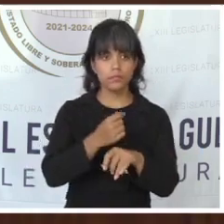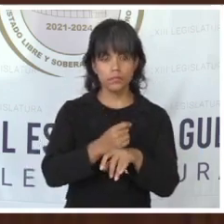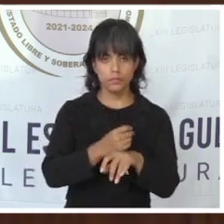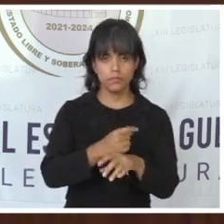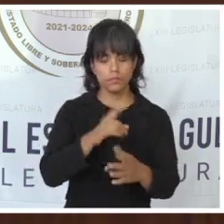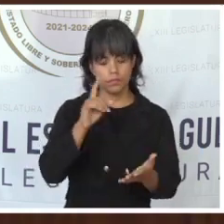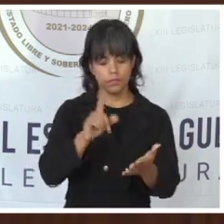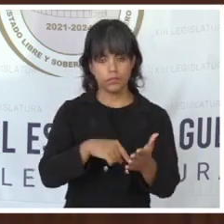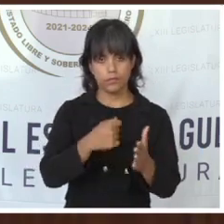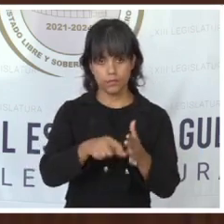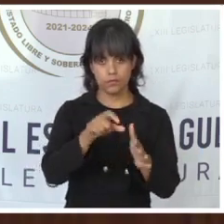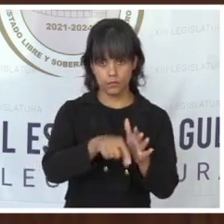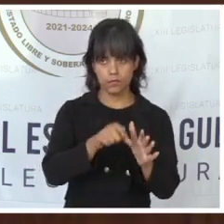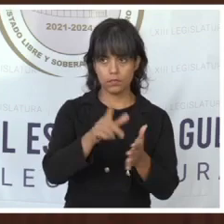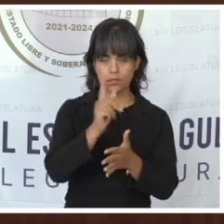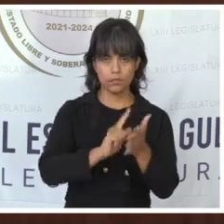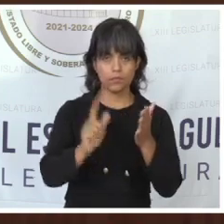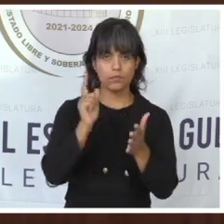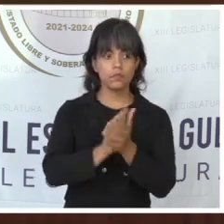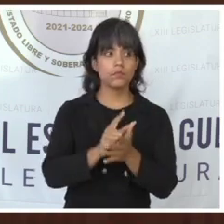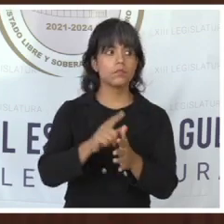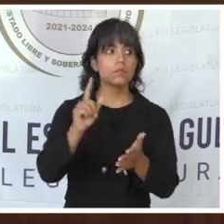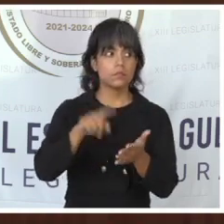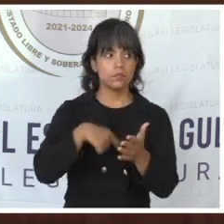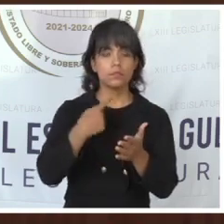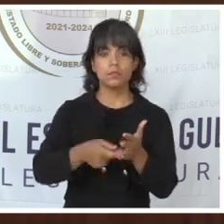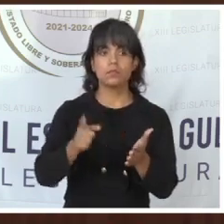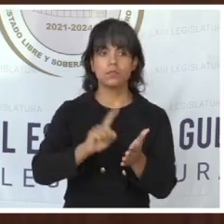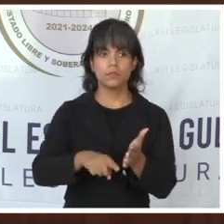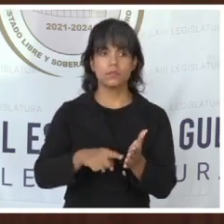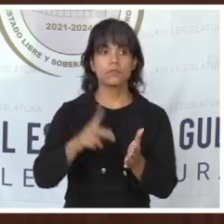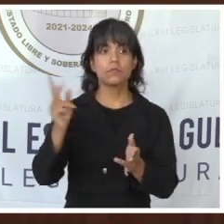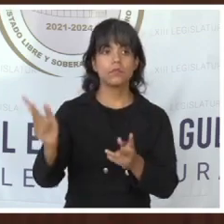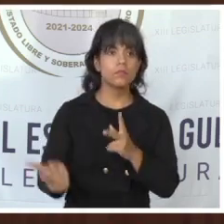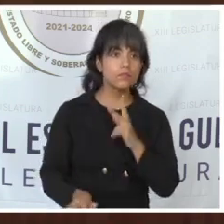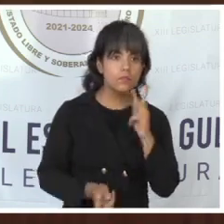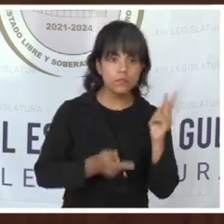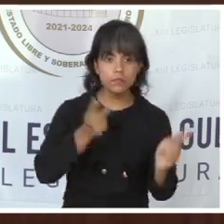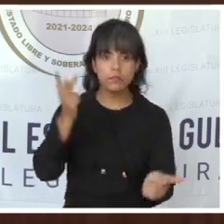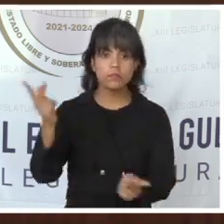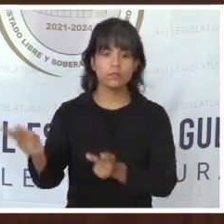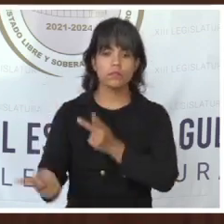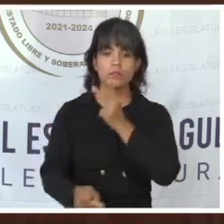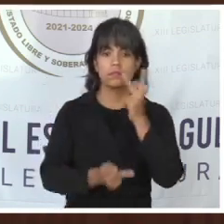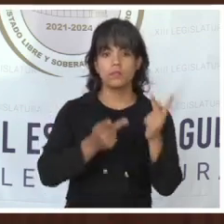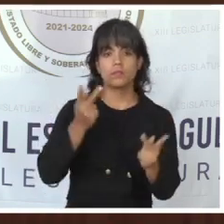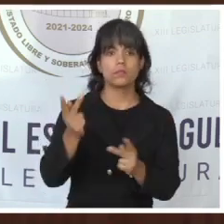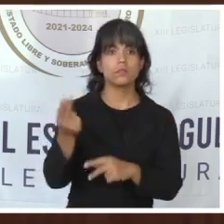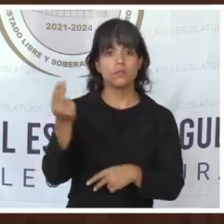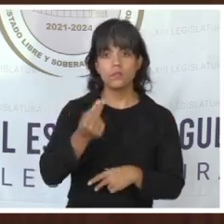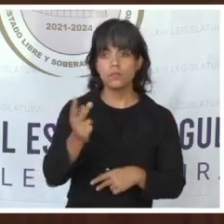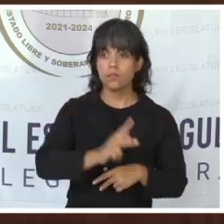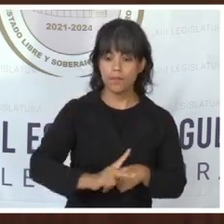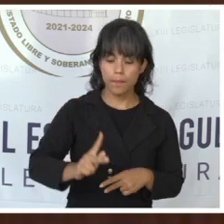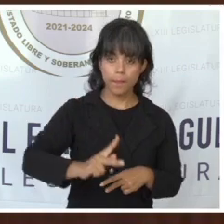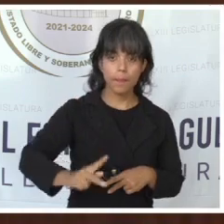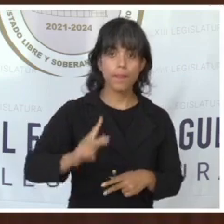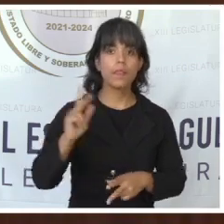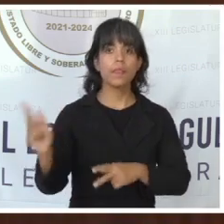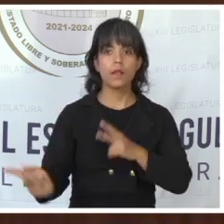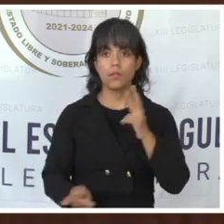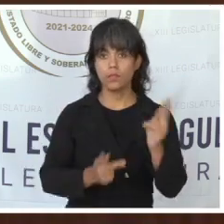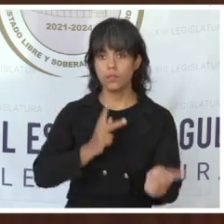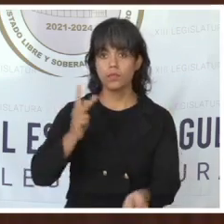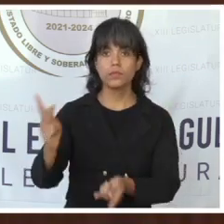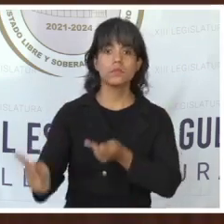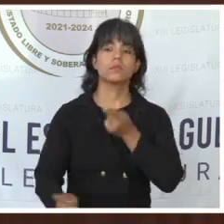y es fundamental y crucial que se mantenga, pero tenemos que consultarlo. Decía en la ley,